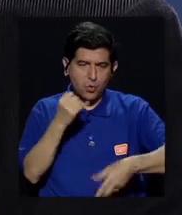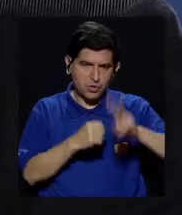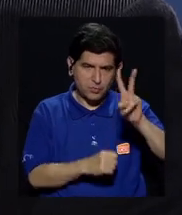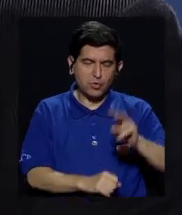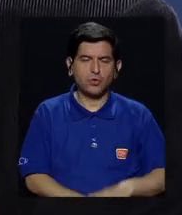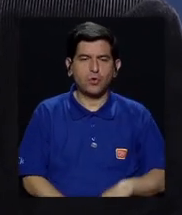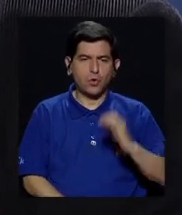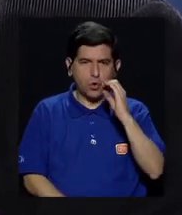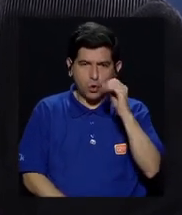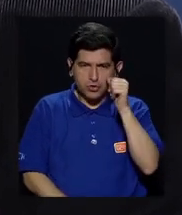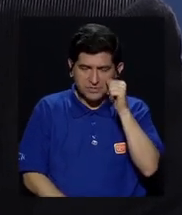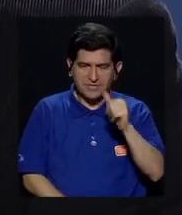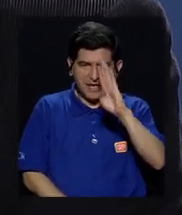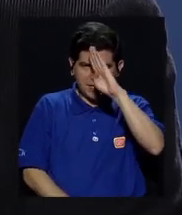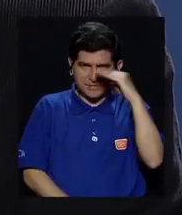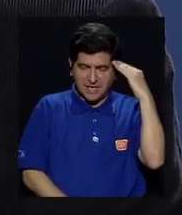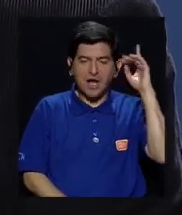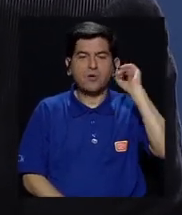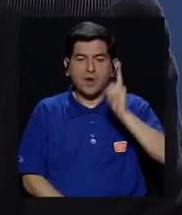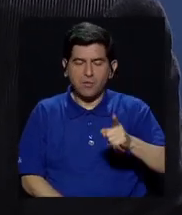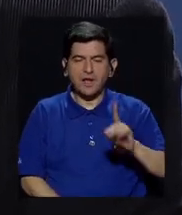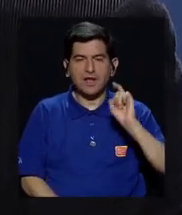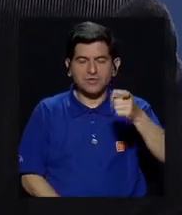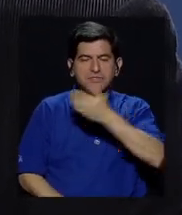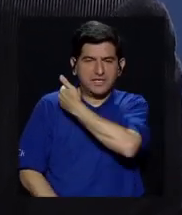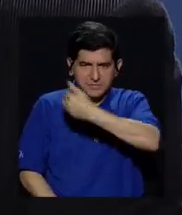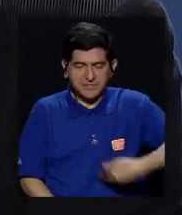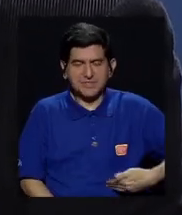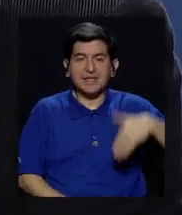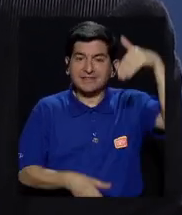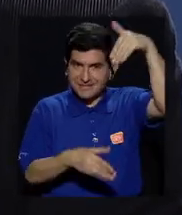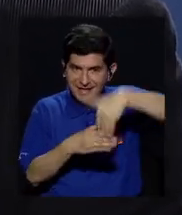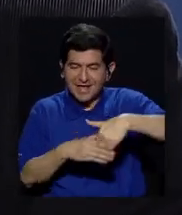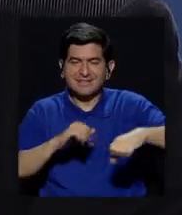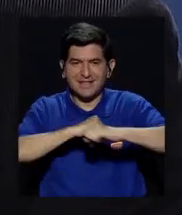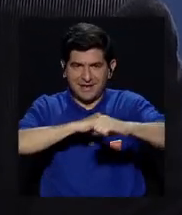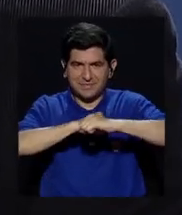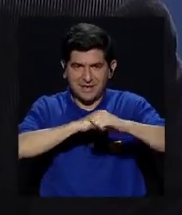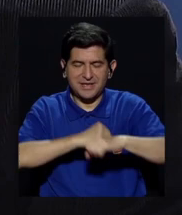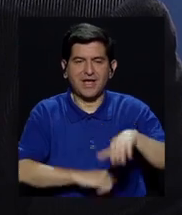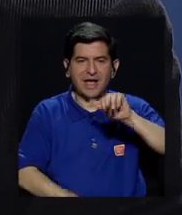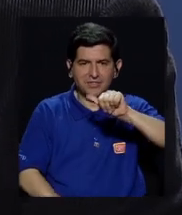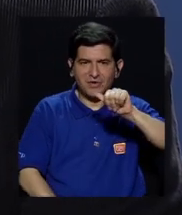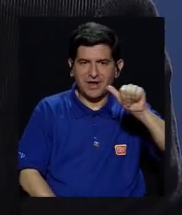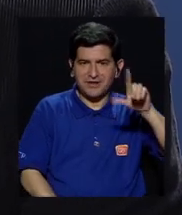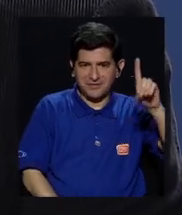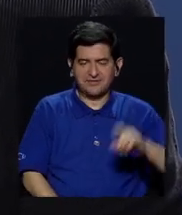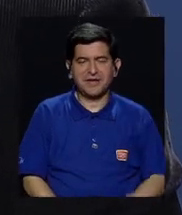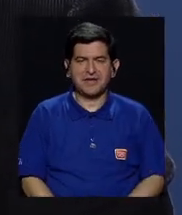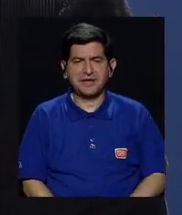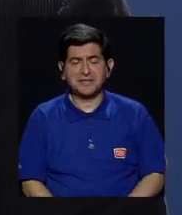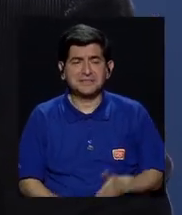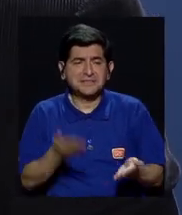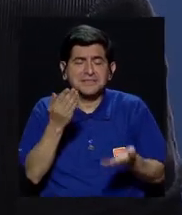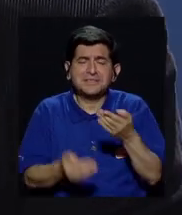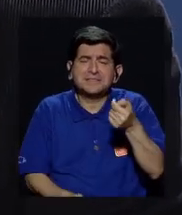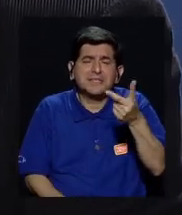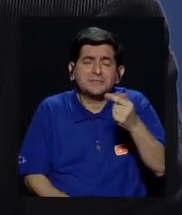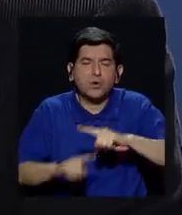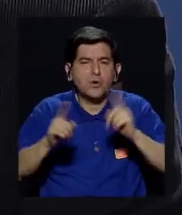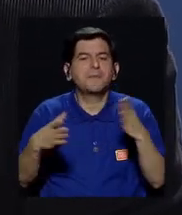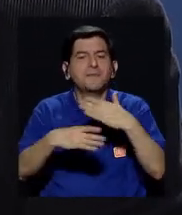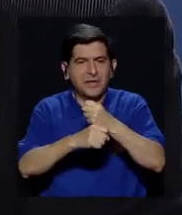oscar arias y la velocidad si están obligados como expresidentes a meterse en la campaña de antonio álvarez aunque sea tímidamente pero tienen que hacerlo